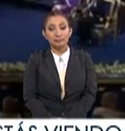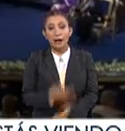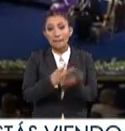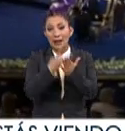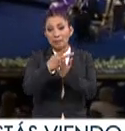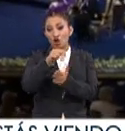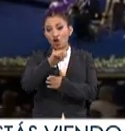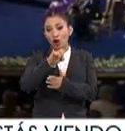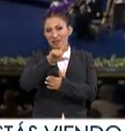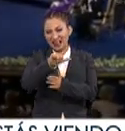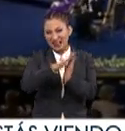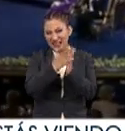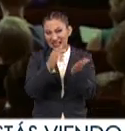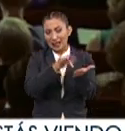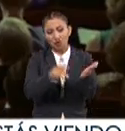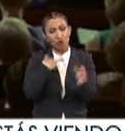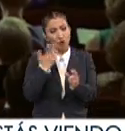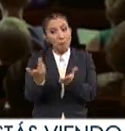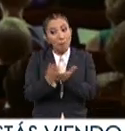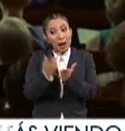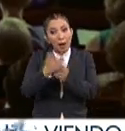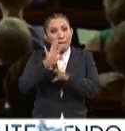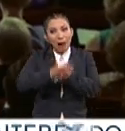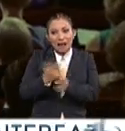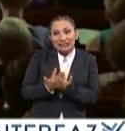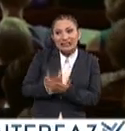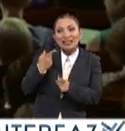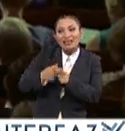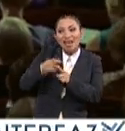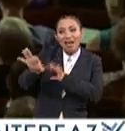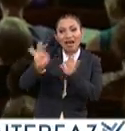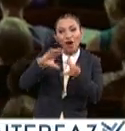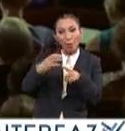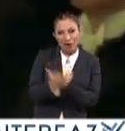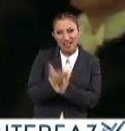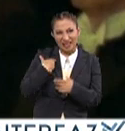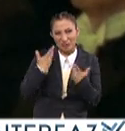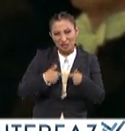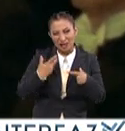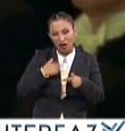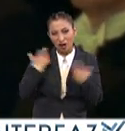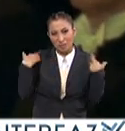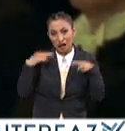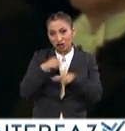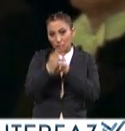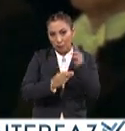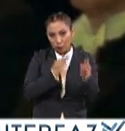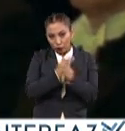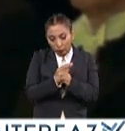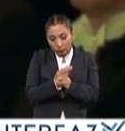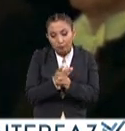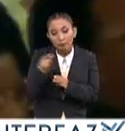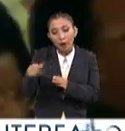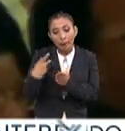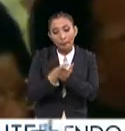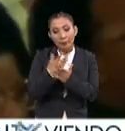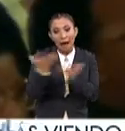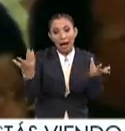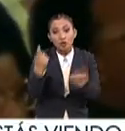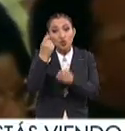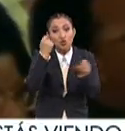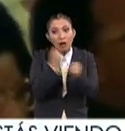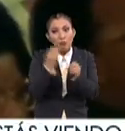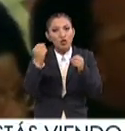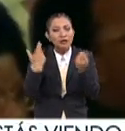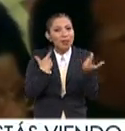El Premio Nobel de Literatura es uno de los galardones más esperados por la comunidad literaria y académica mundial. Su entrega genera cada